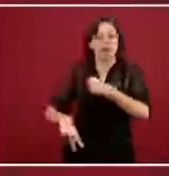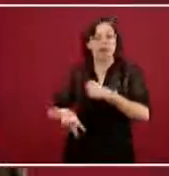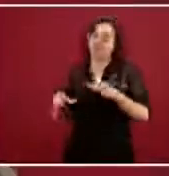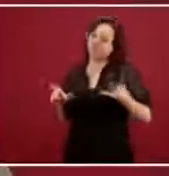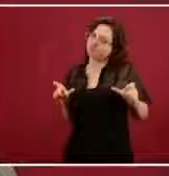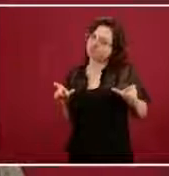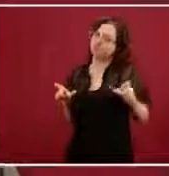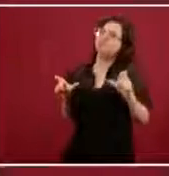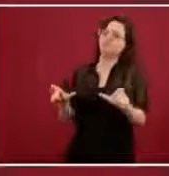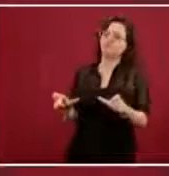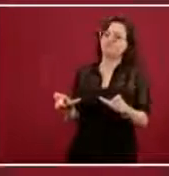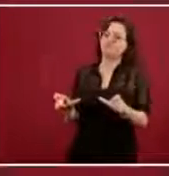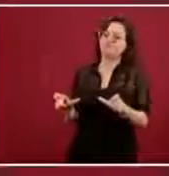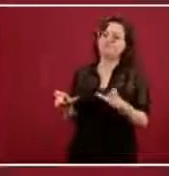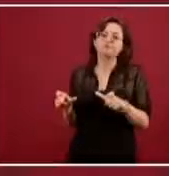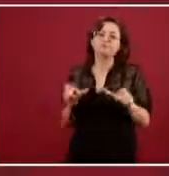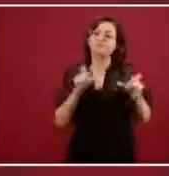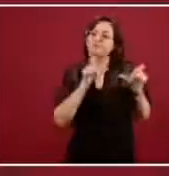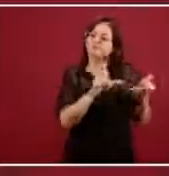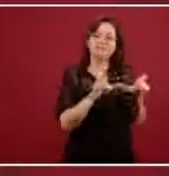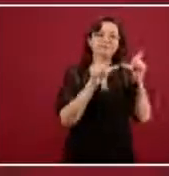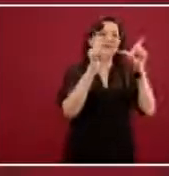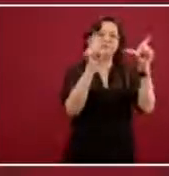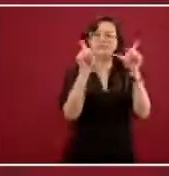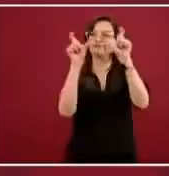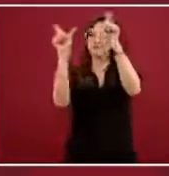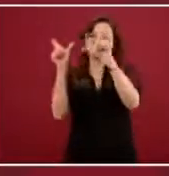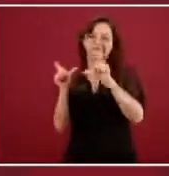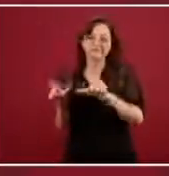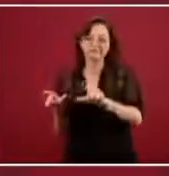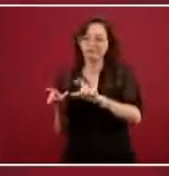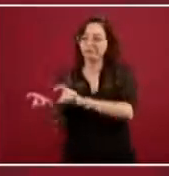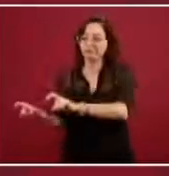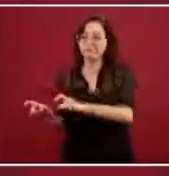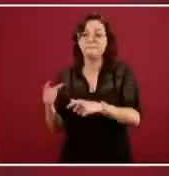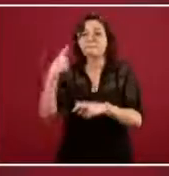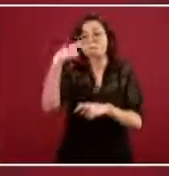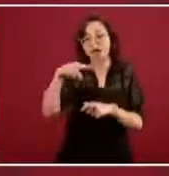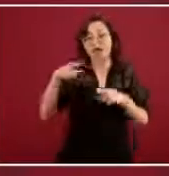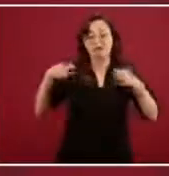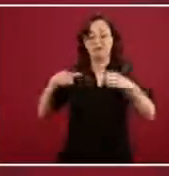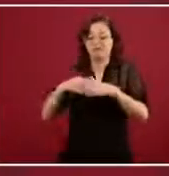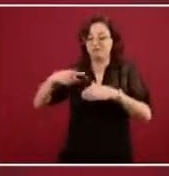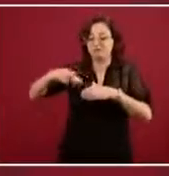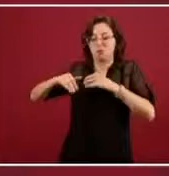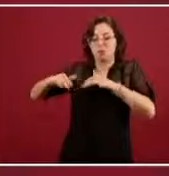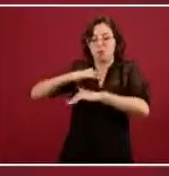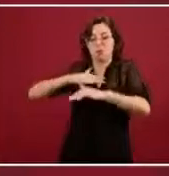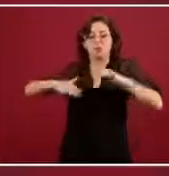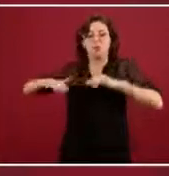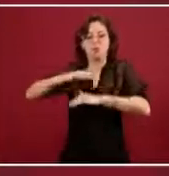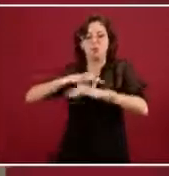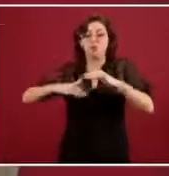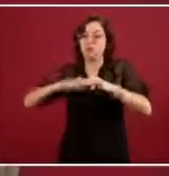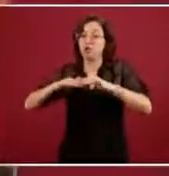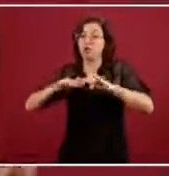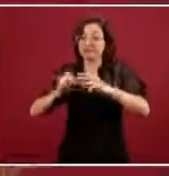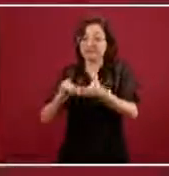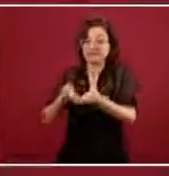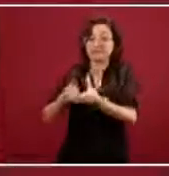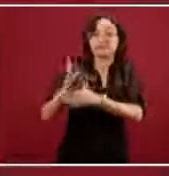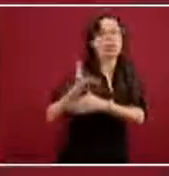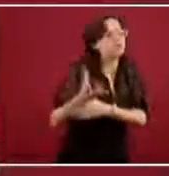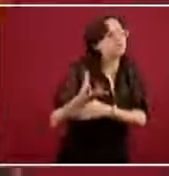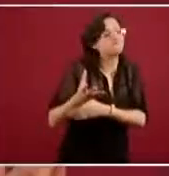los mecanismos para que las personas solo estén en la movilidad en esos sitios. De tener